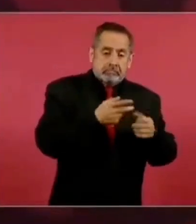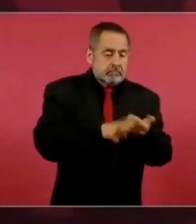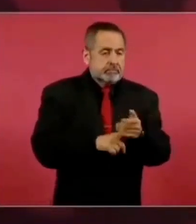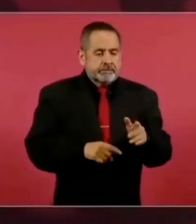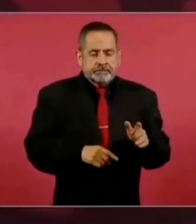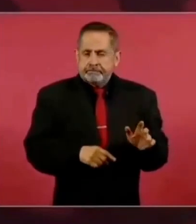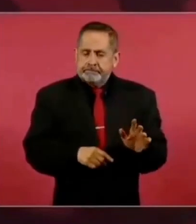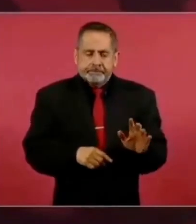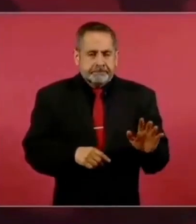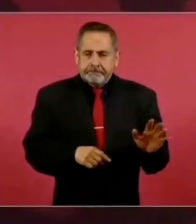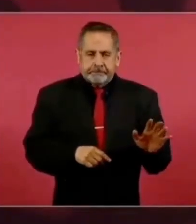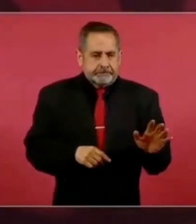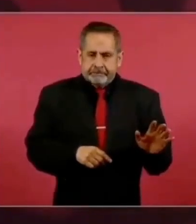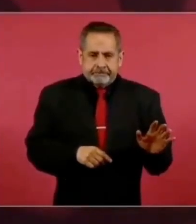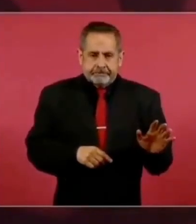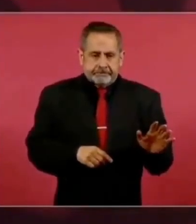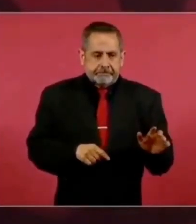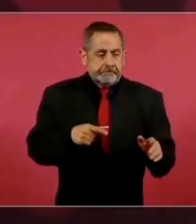particular